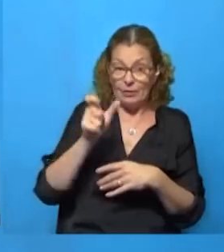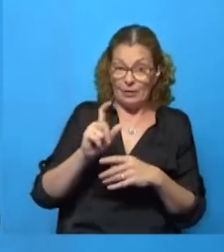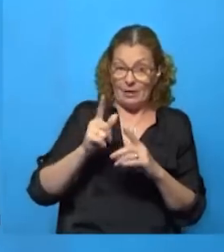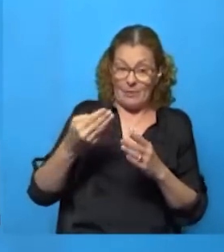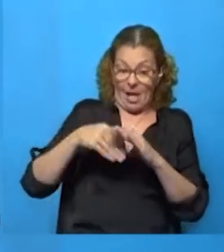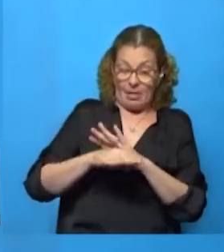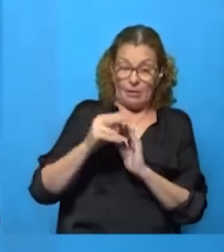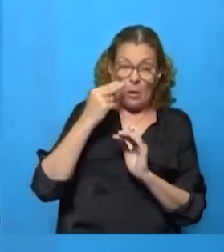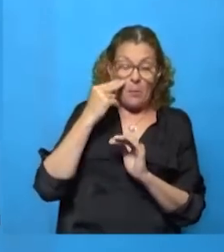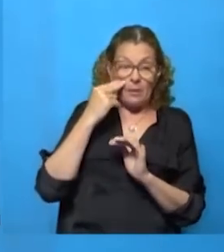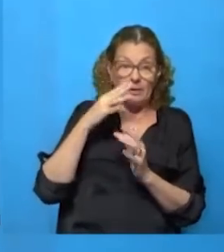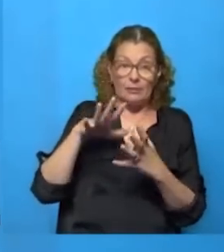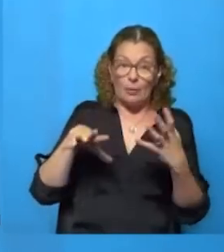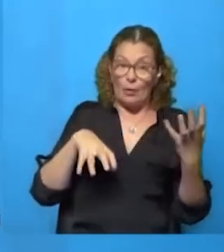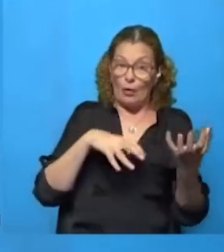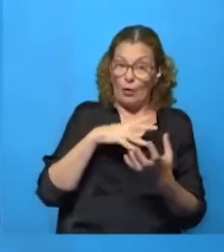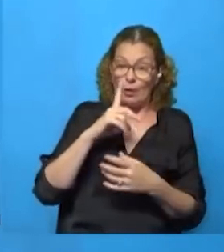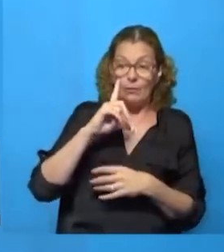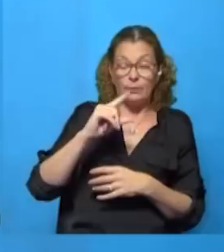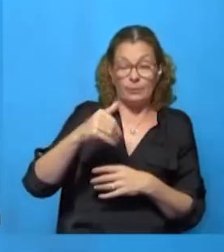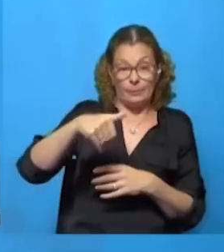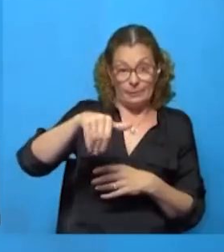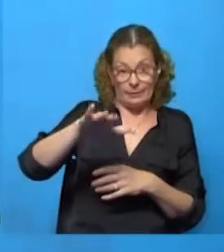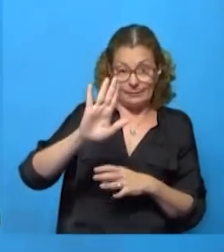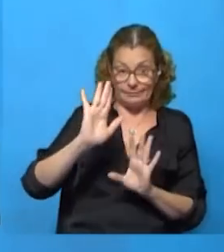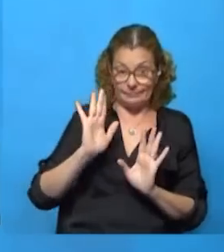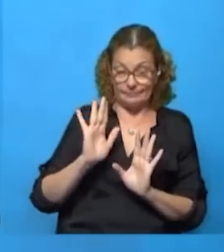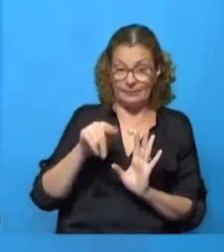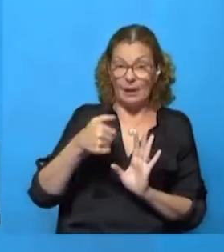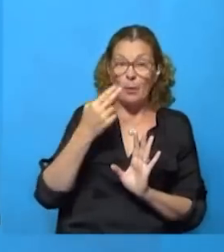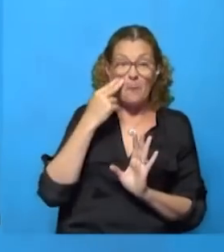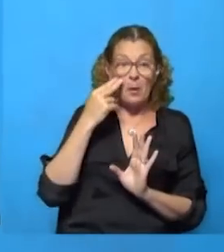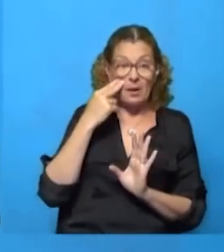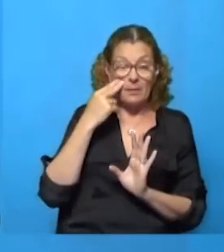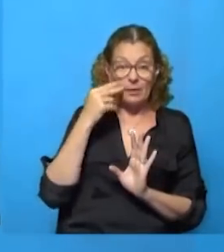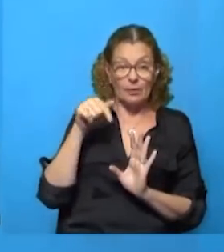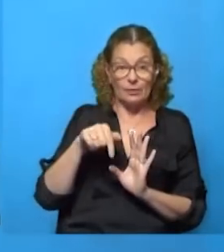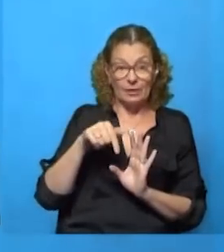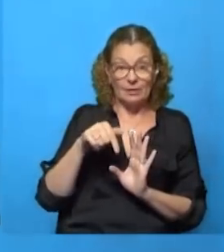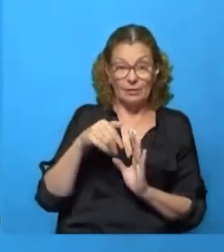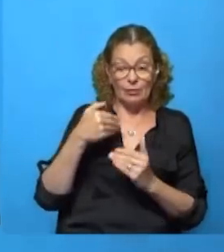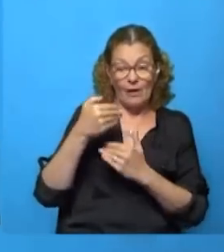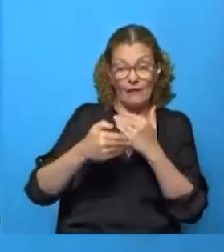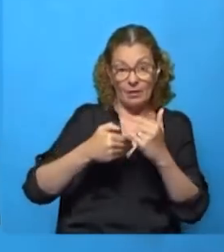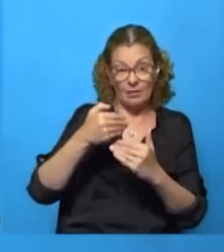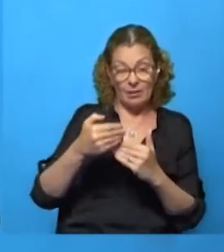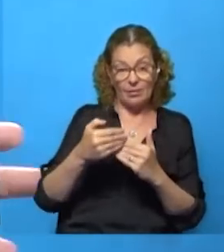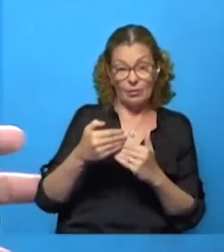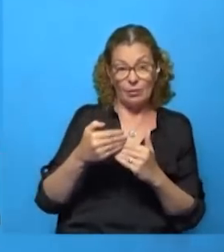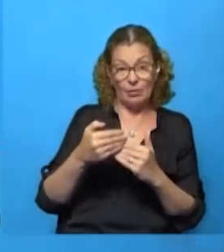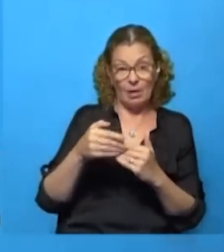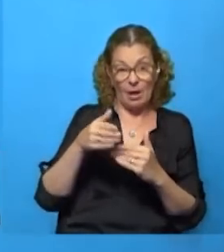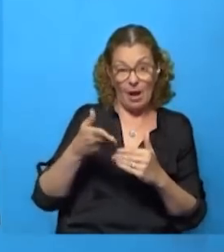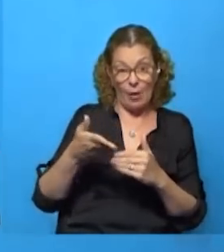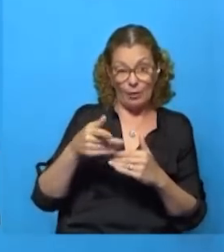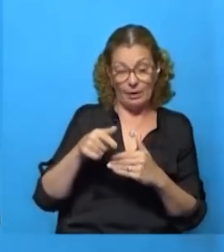bueno genera costos a largo plazo o a mediano plazo es decir cuando esto siga avanzando sea